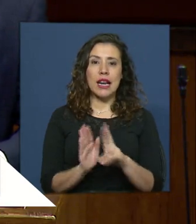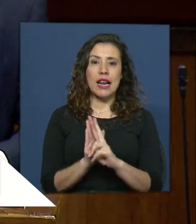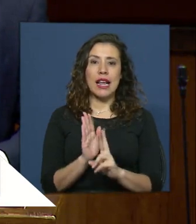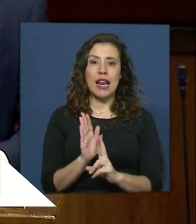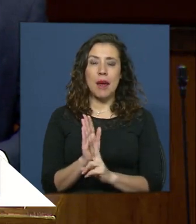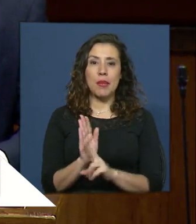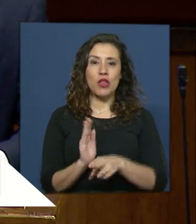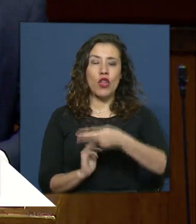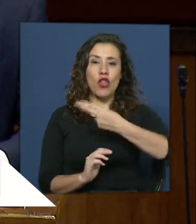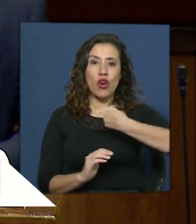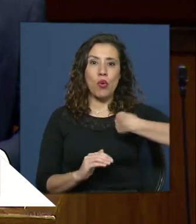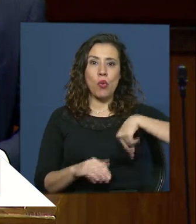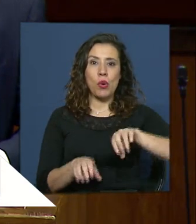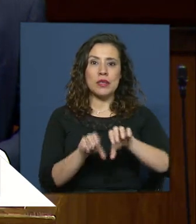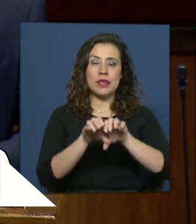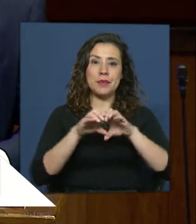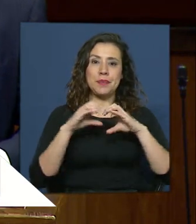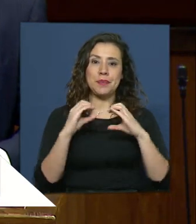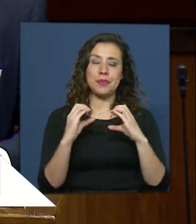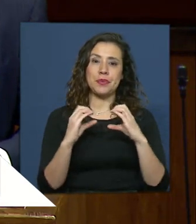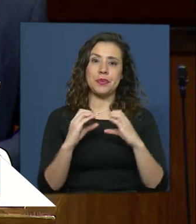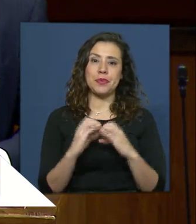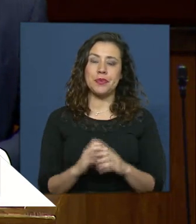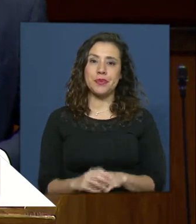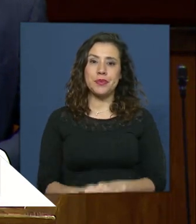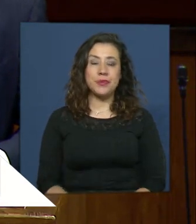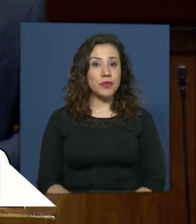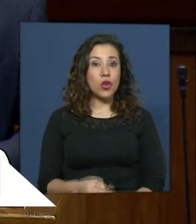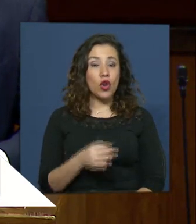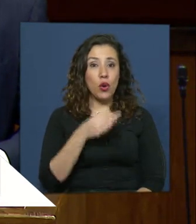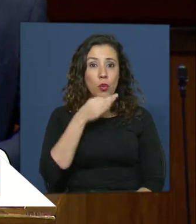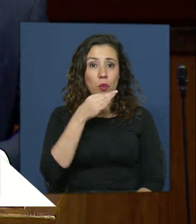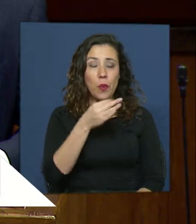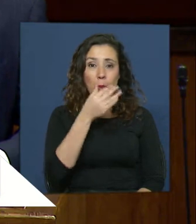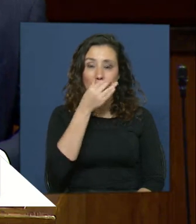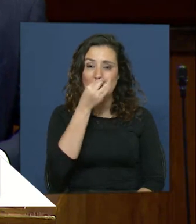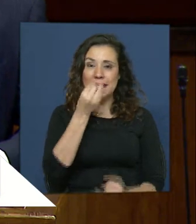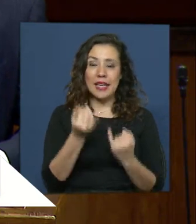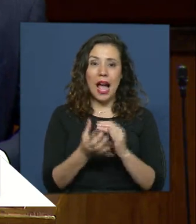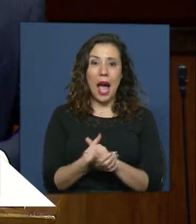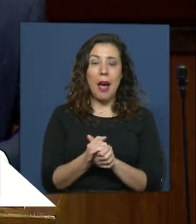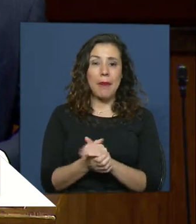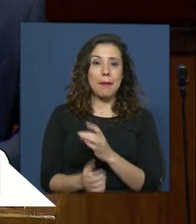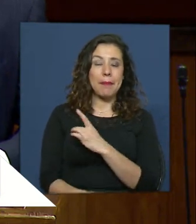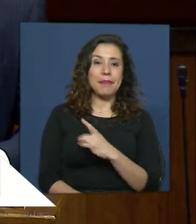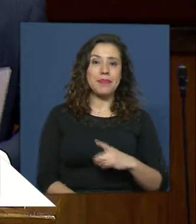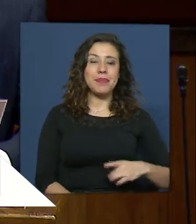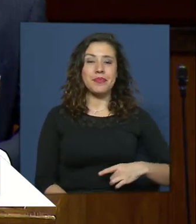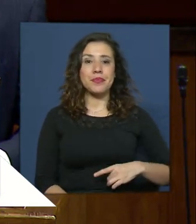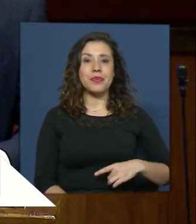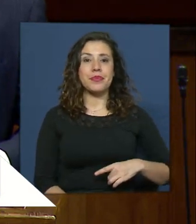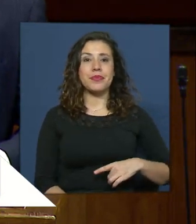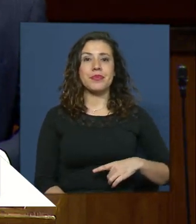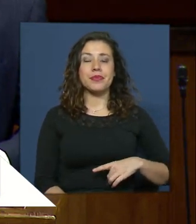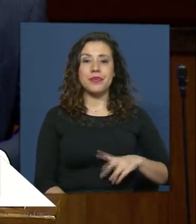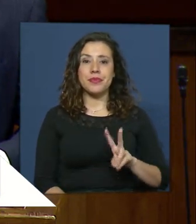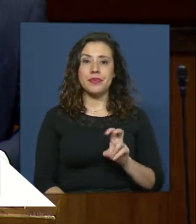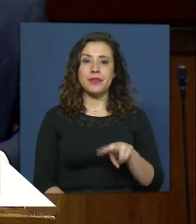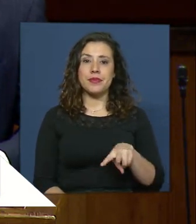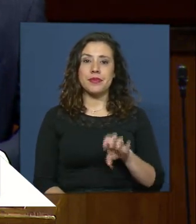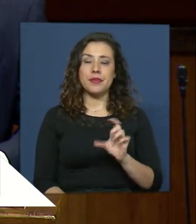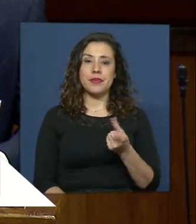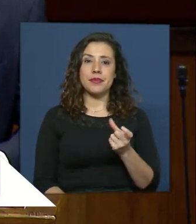reglamento de nuestra corporación. Tal como lo señaló mi amigo diputado Mario